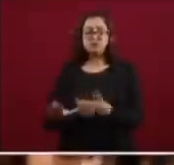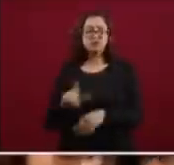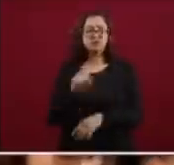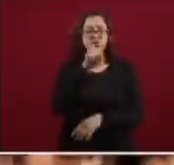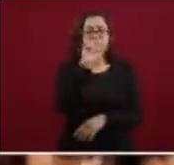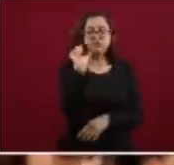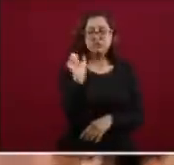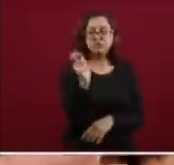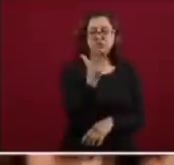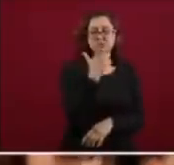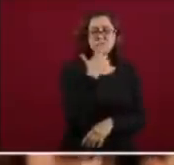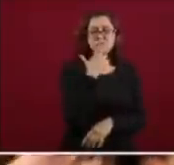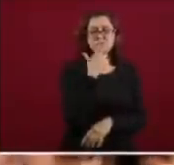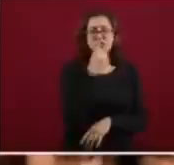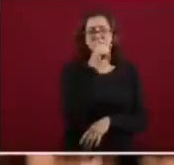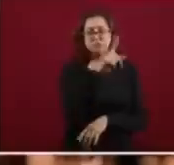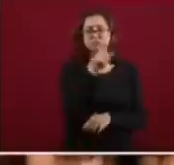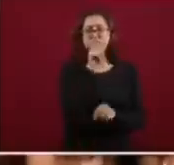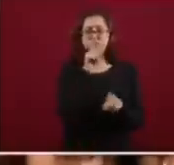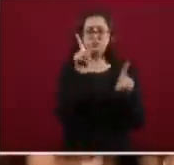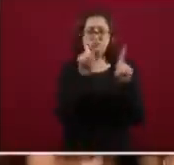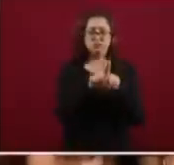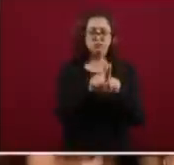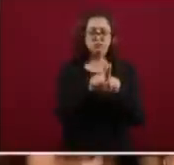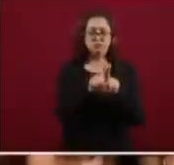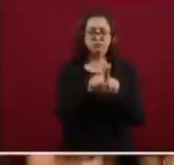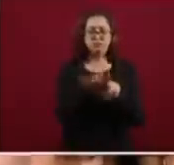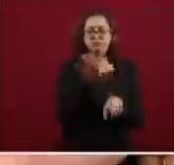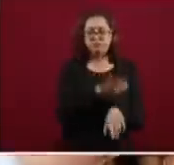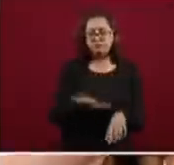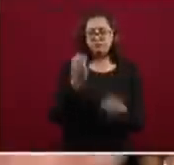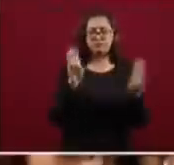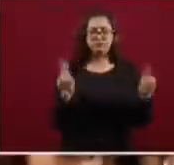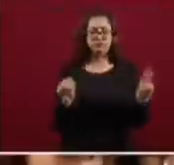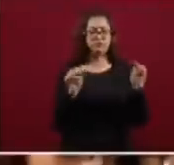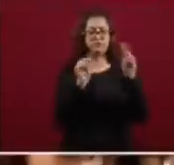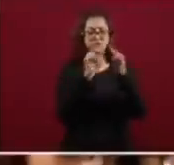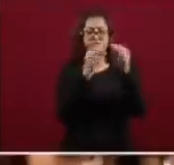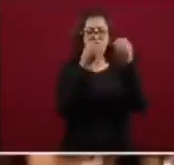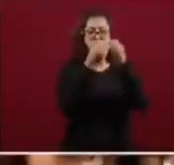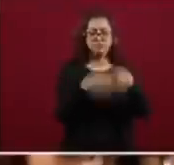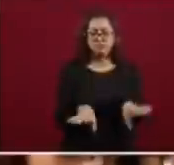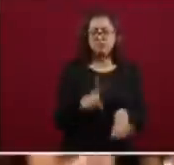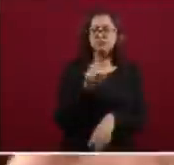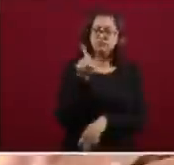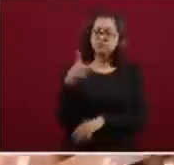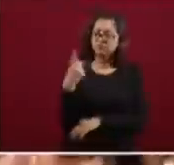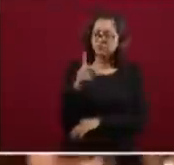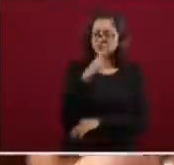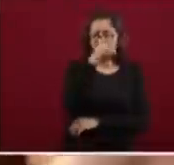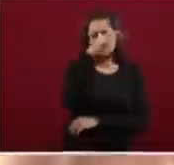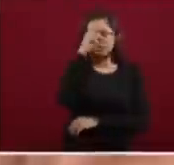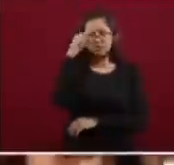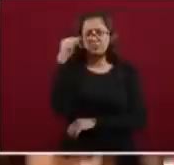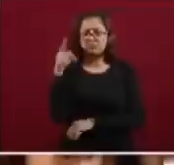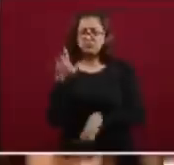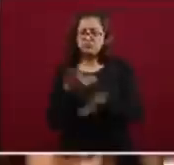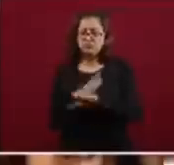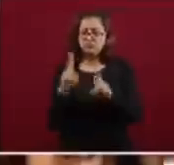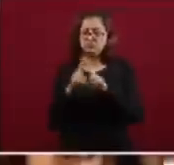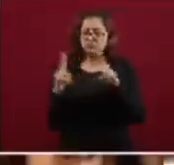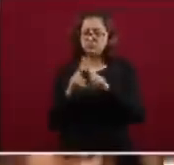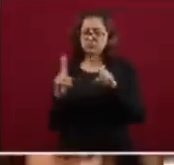días se perdieron en la zona de la sierra en diciembre nayarit trasladaron a los colegas son una